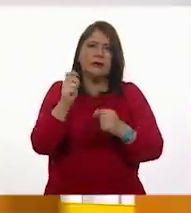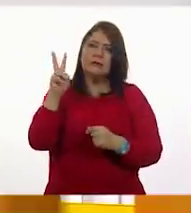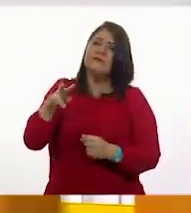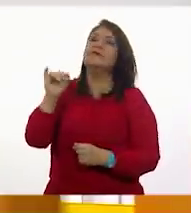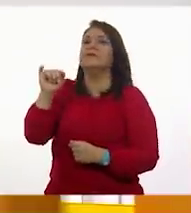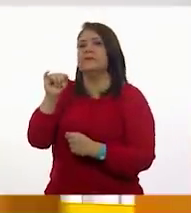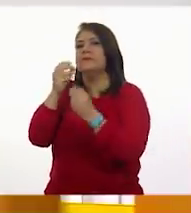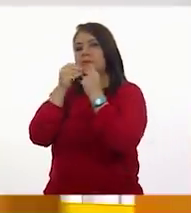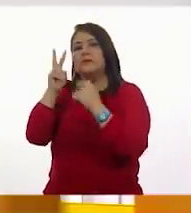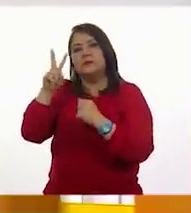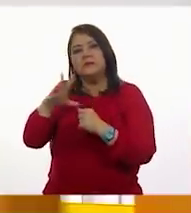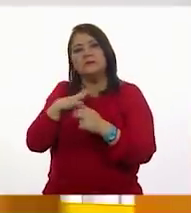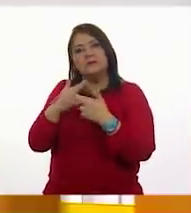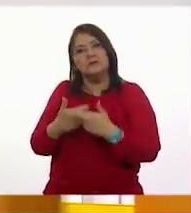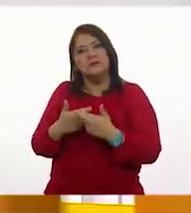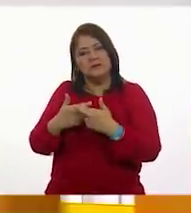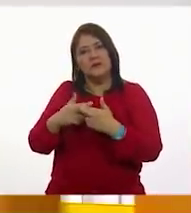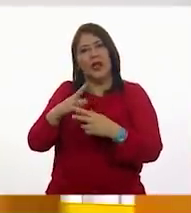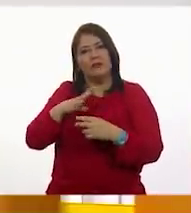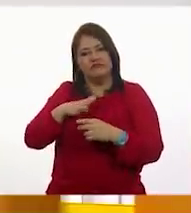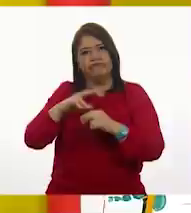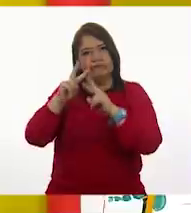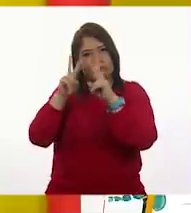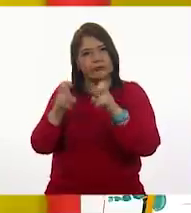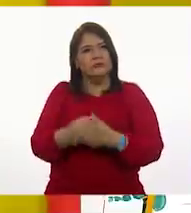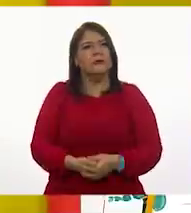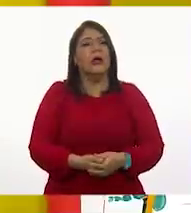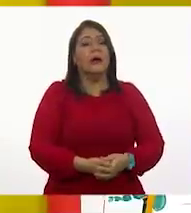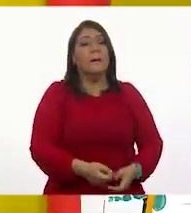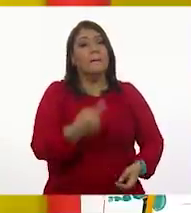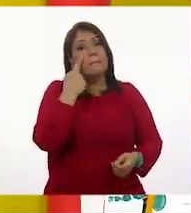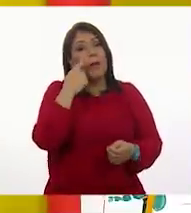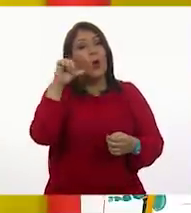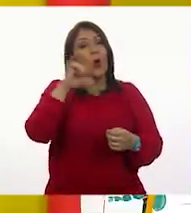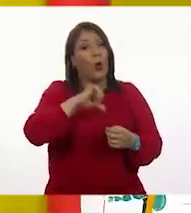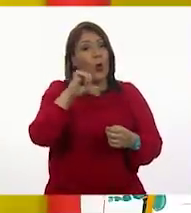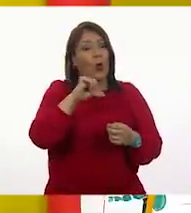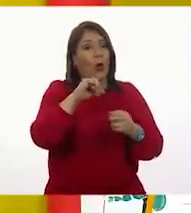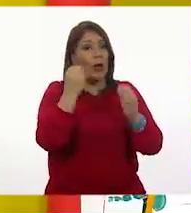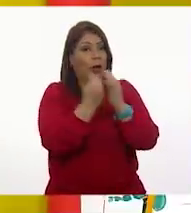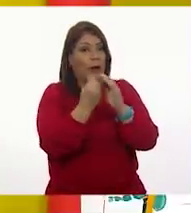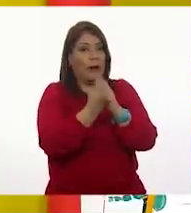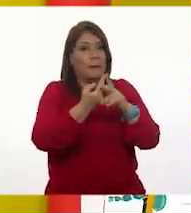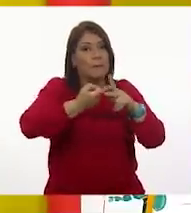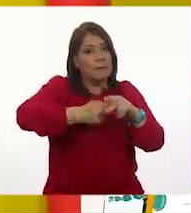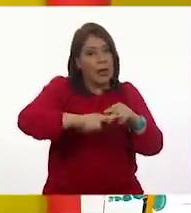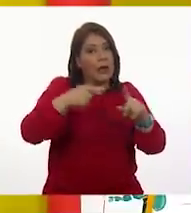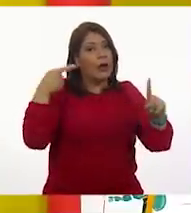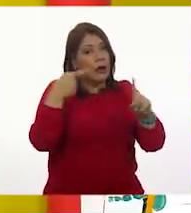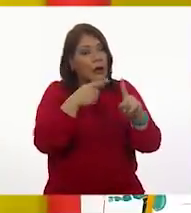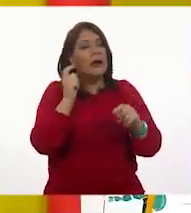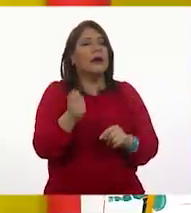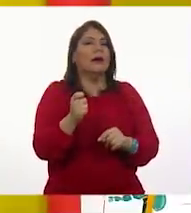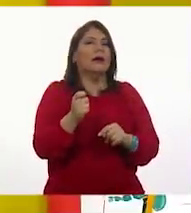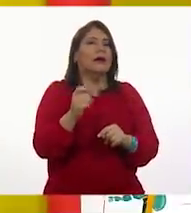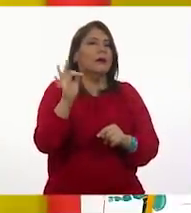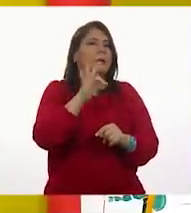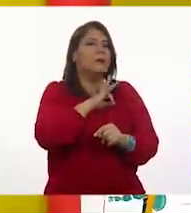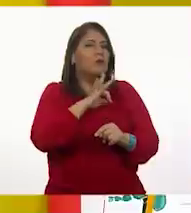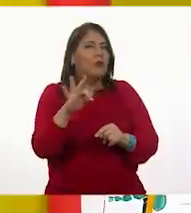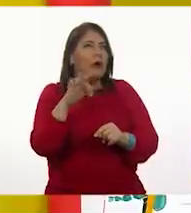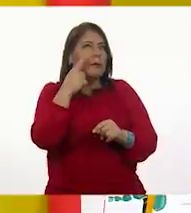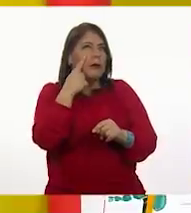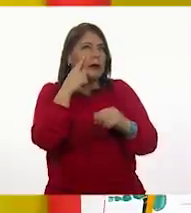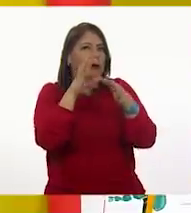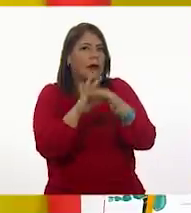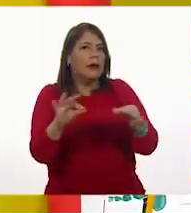yo creo que muy amplio, ¿verdad? Así es. Para iniciar la clase del día de hoy, ¿qué les parece si escuchamos una